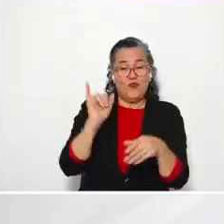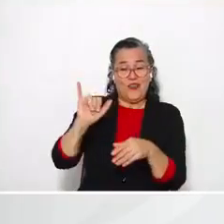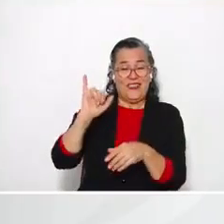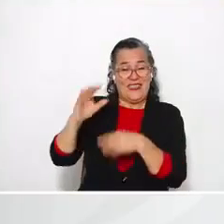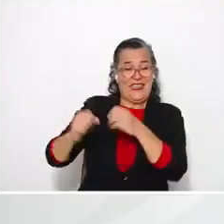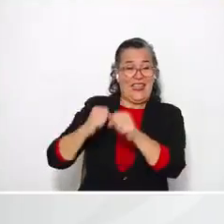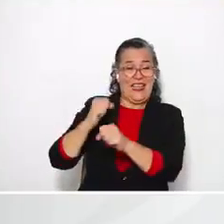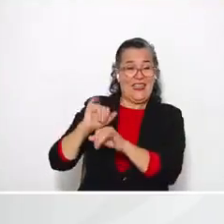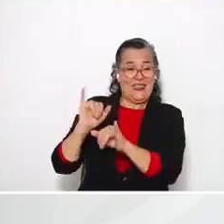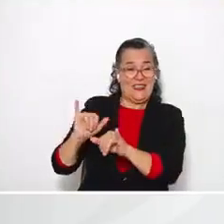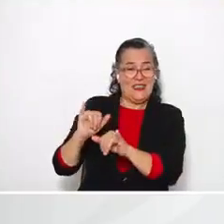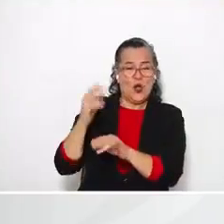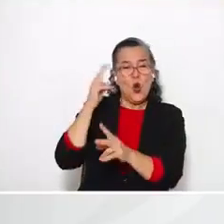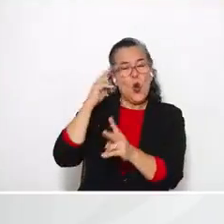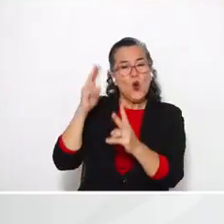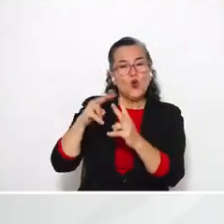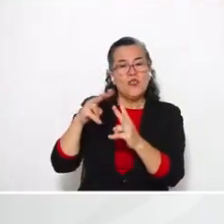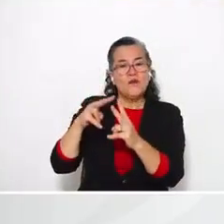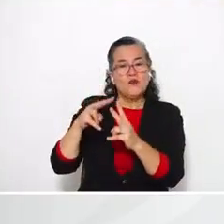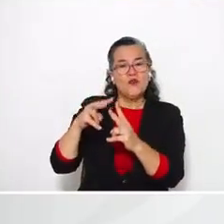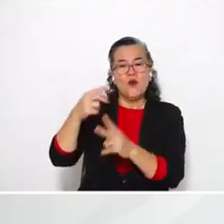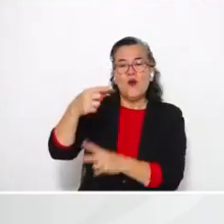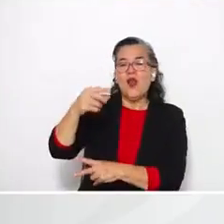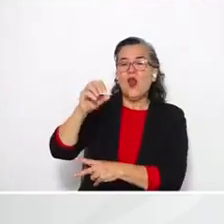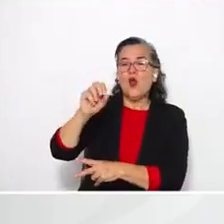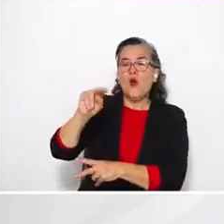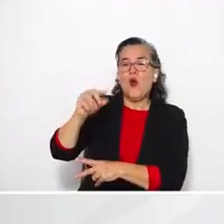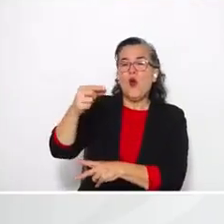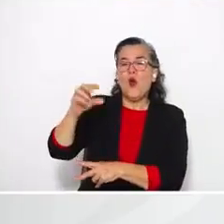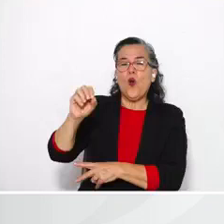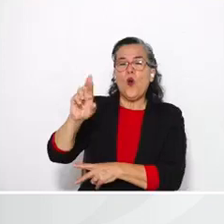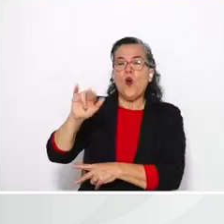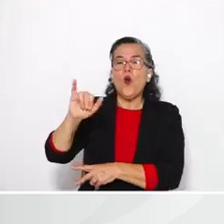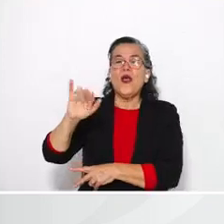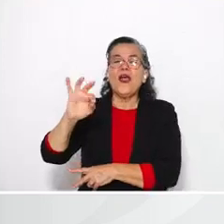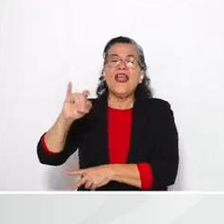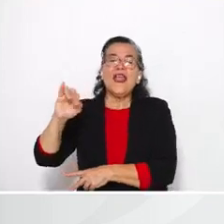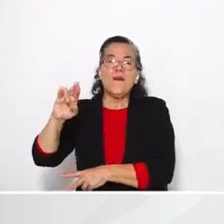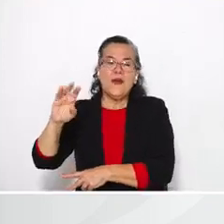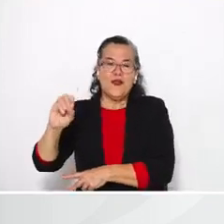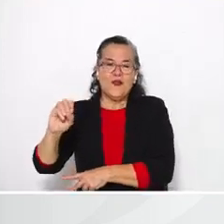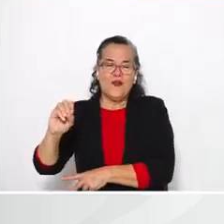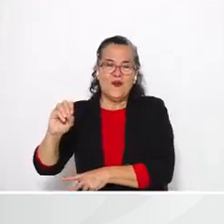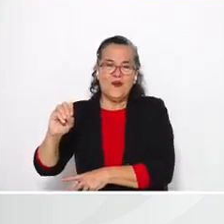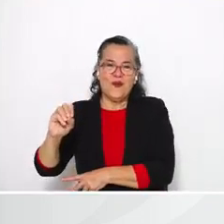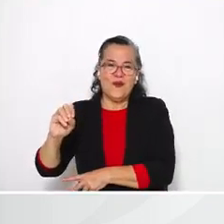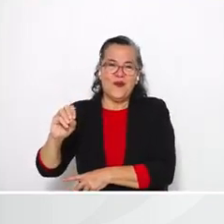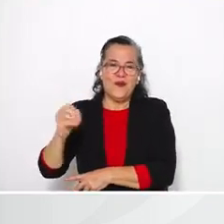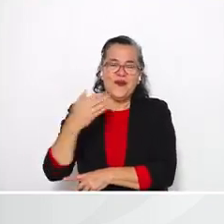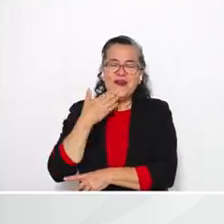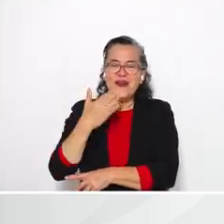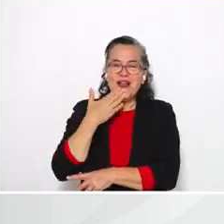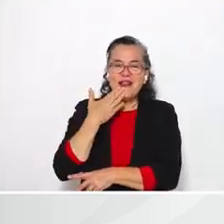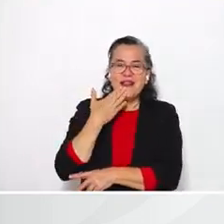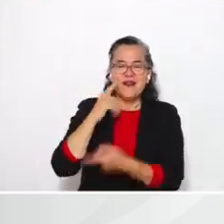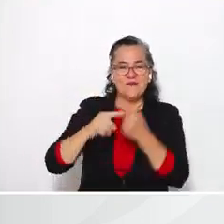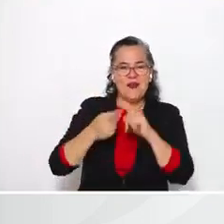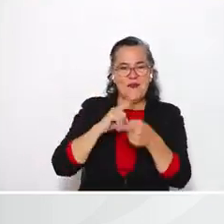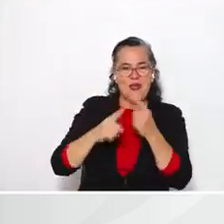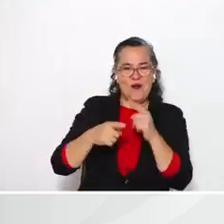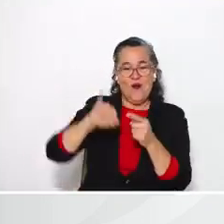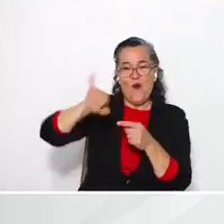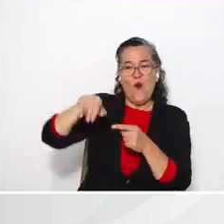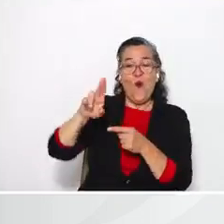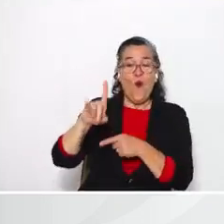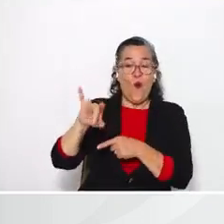época, conocimos como el gongorímetro. Y que, gracias a mi amigo y colega Julio